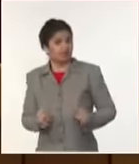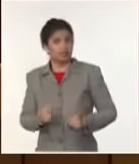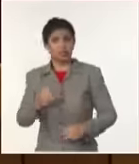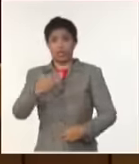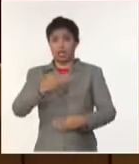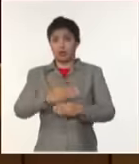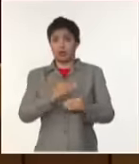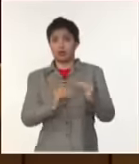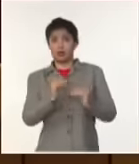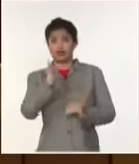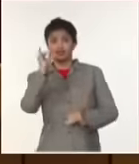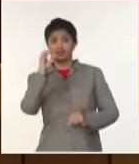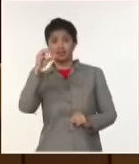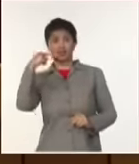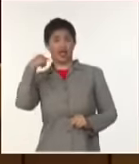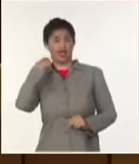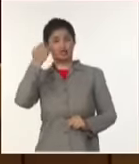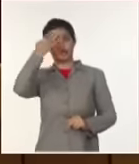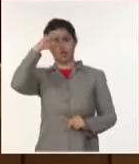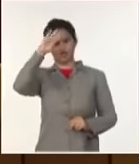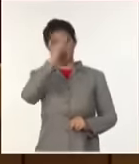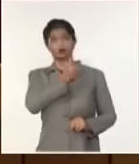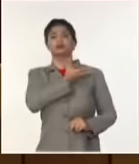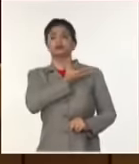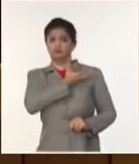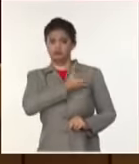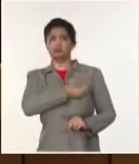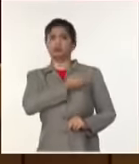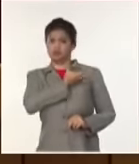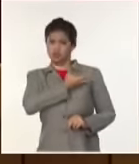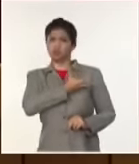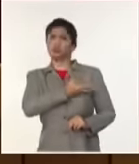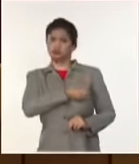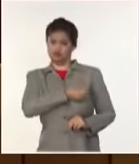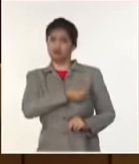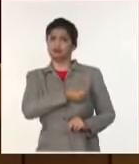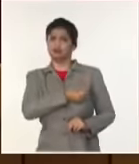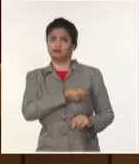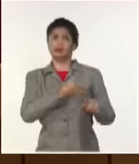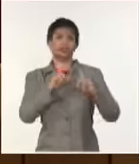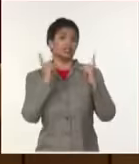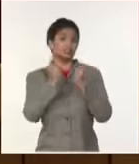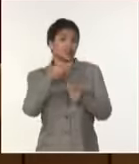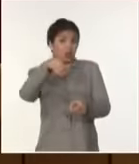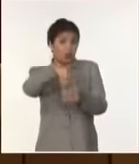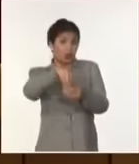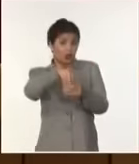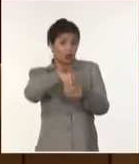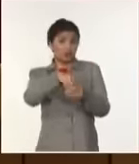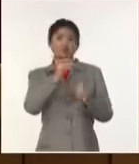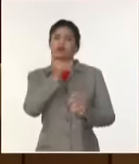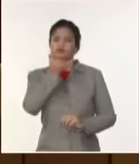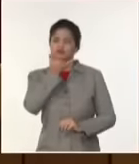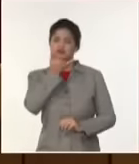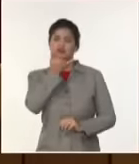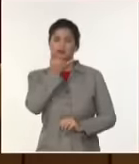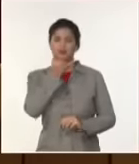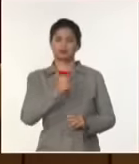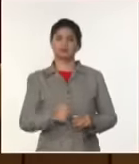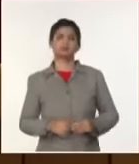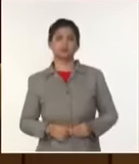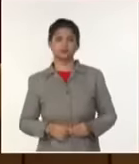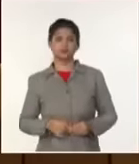que boicotea la vida por todas partes y que busca cerrarnos cualquier prueba de entrada a la prosperidad. Si a pesar de ese